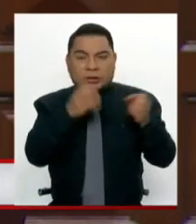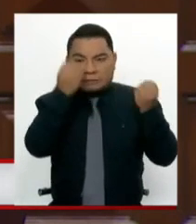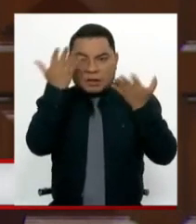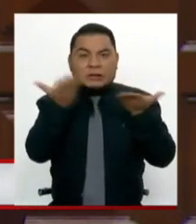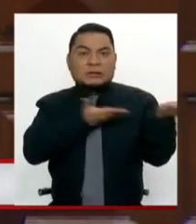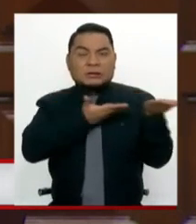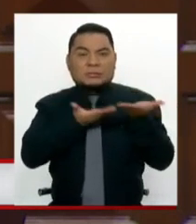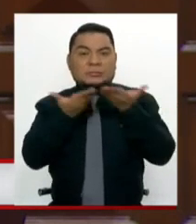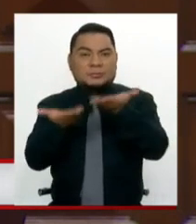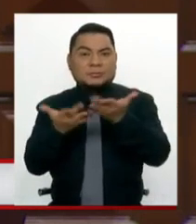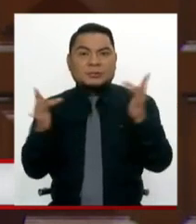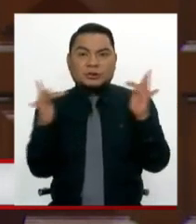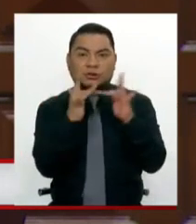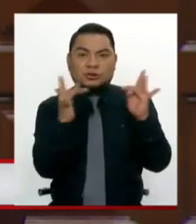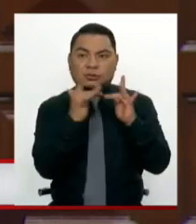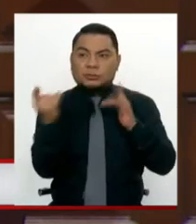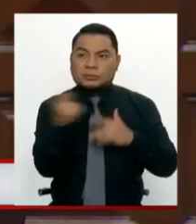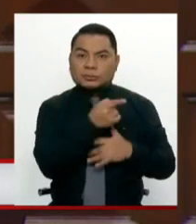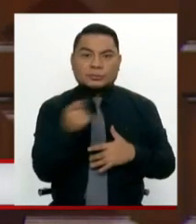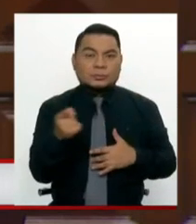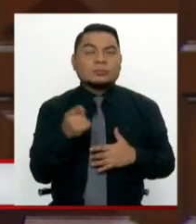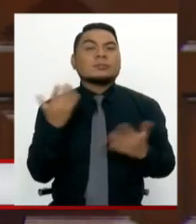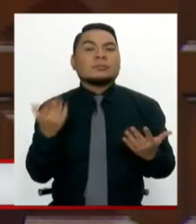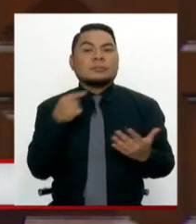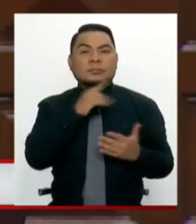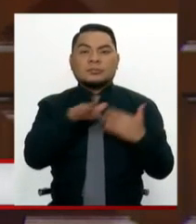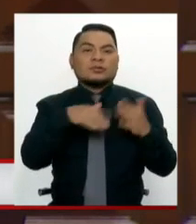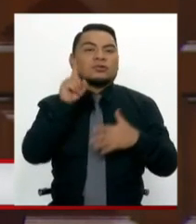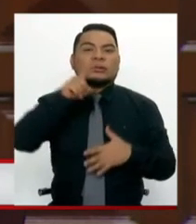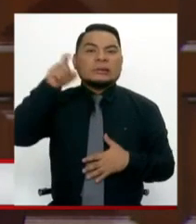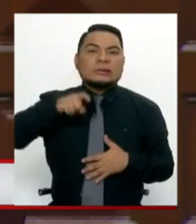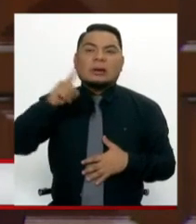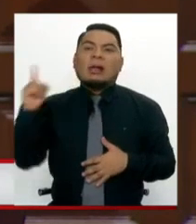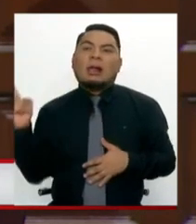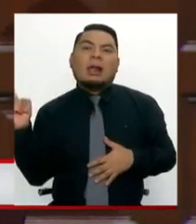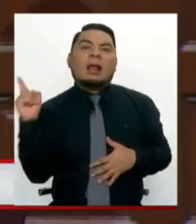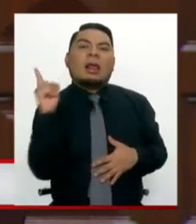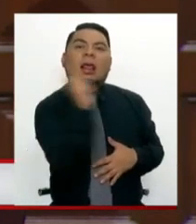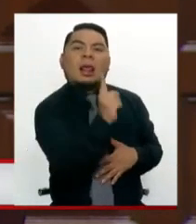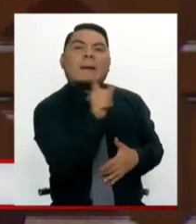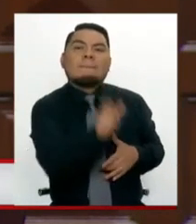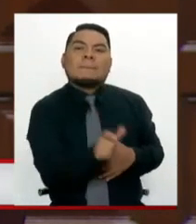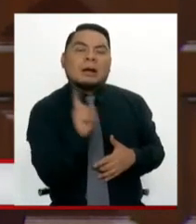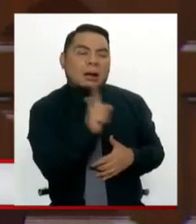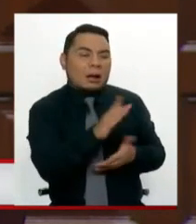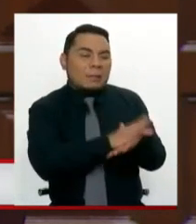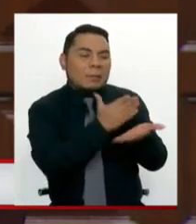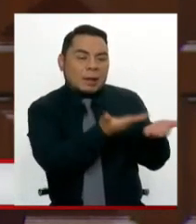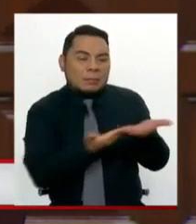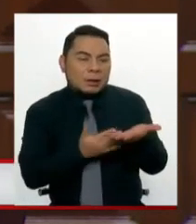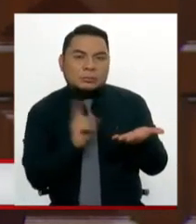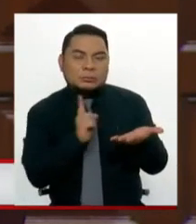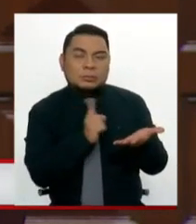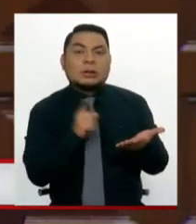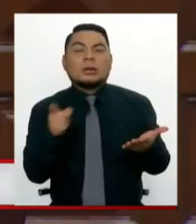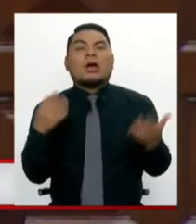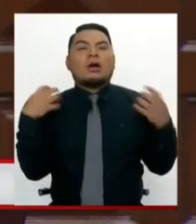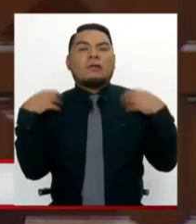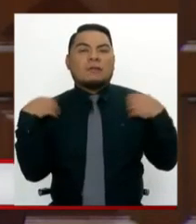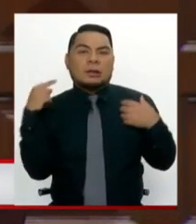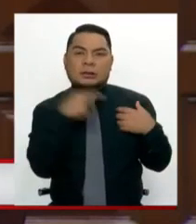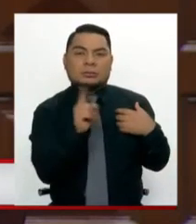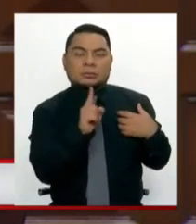sus servicios en línea, es decir, sin que sea necesaria la presencia física de los ciudadanos en sus